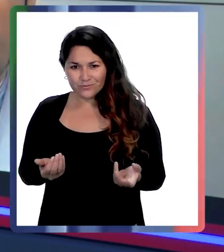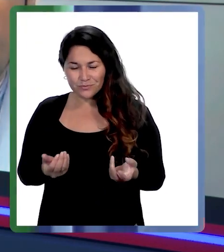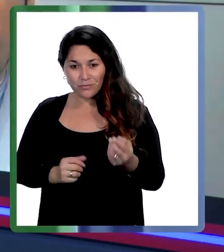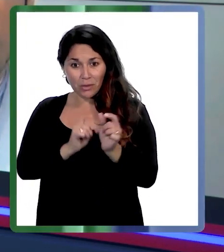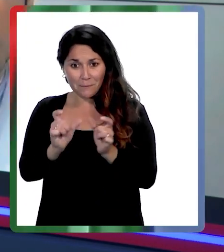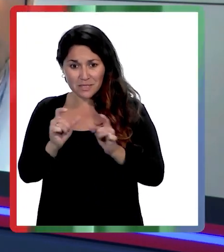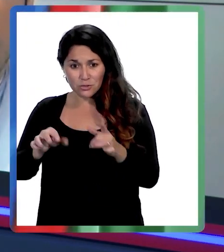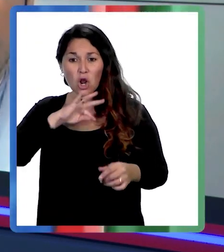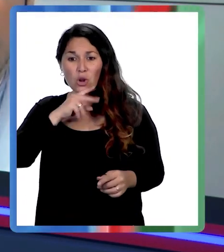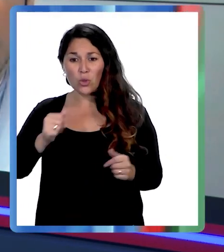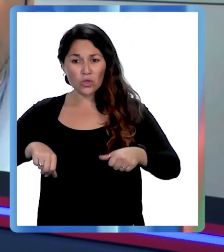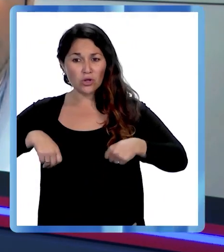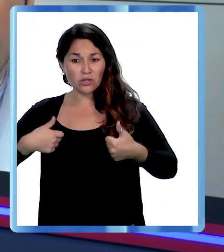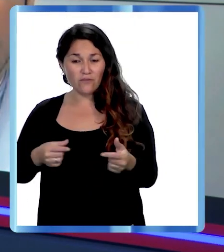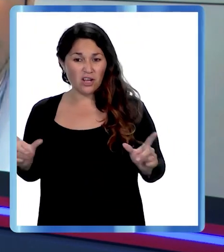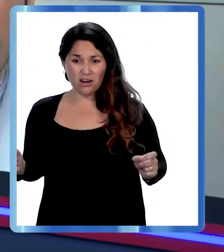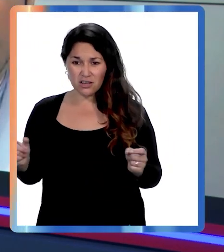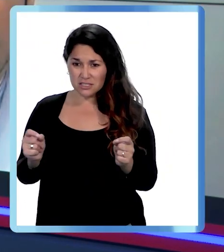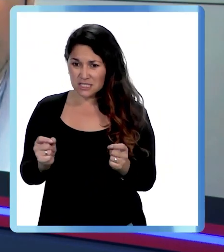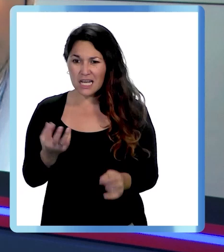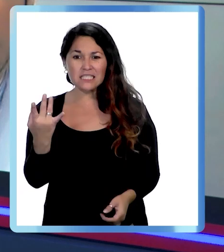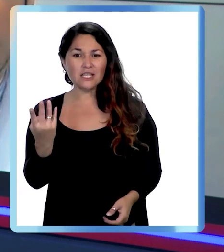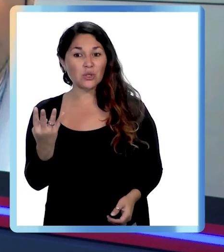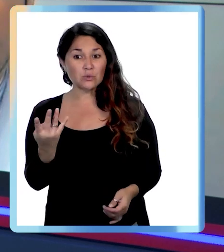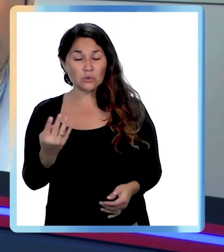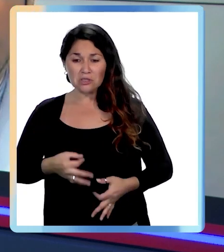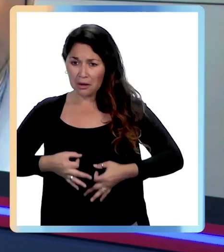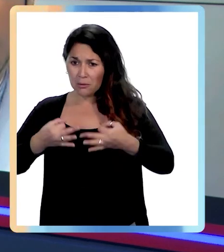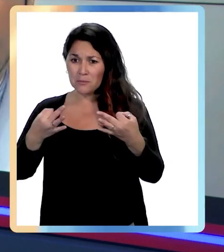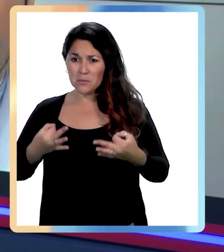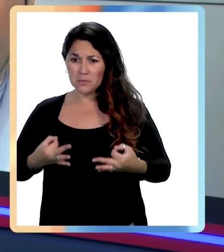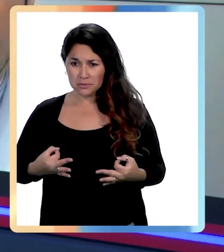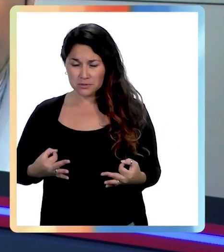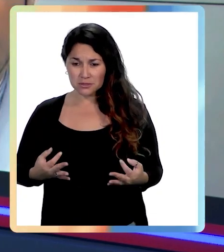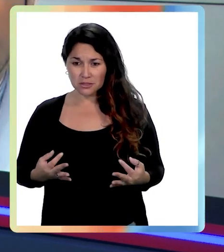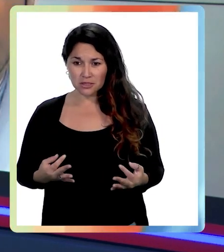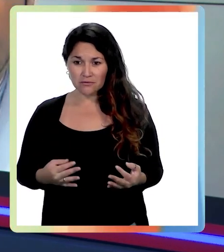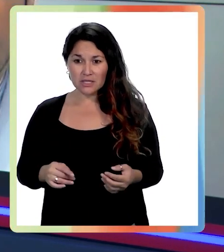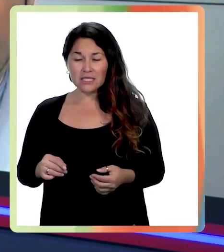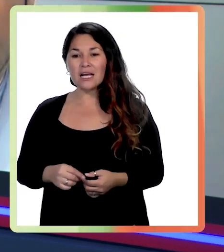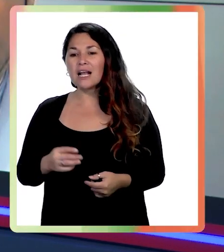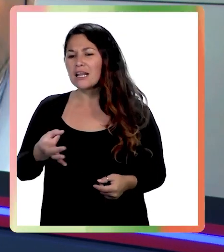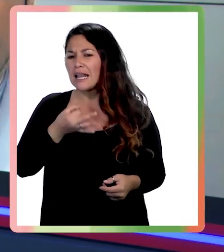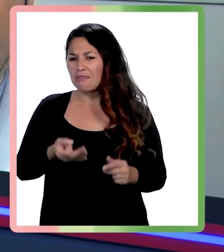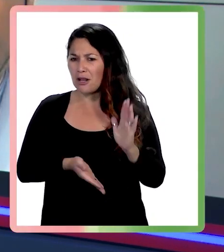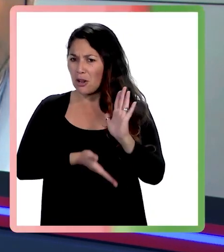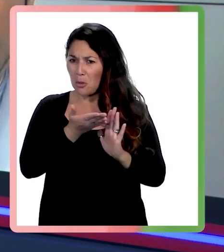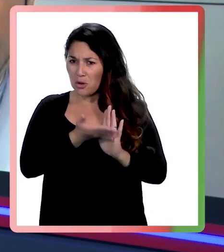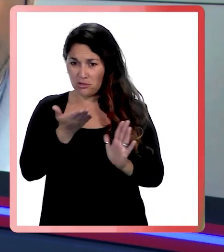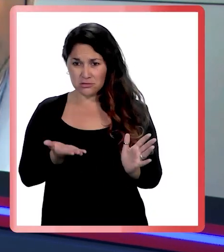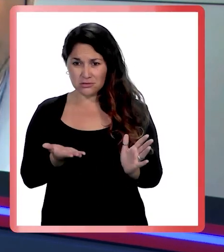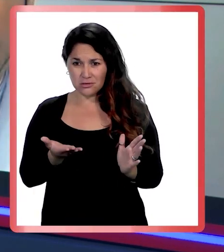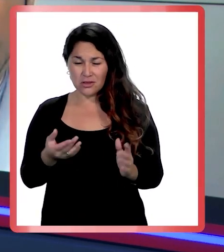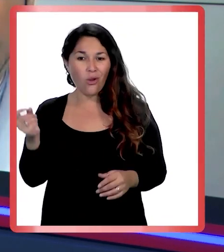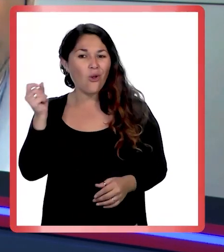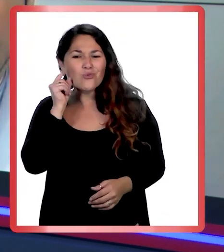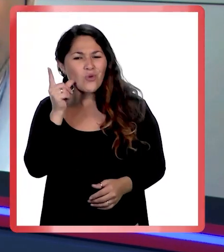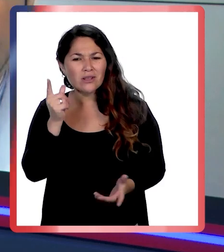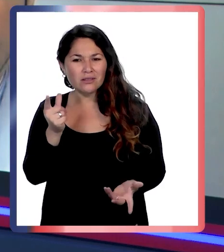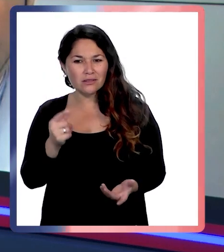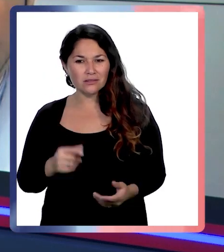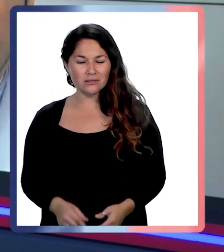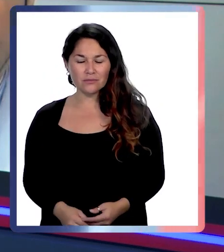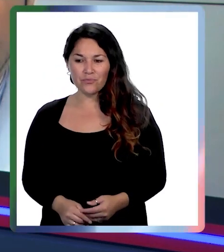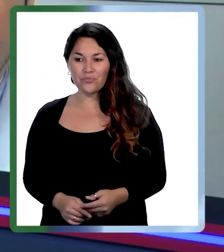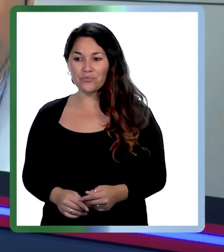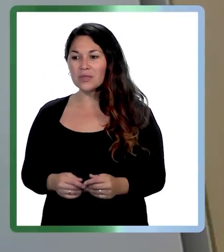los casos de pacientes adultos jóvenes con cáncer. Hay una cifra que a simple vista parece haber aumentado, ¿no? ¿Cuál